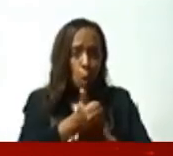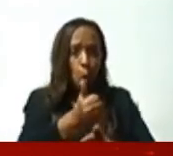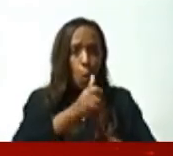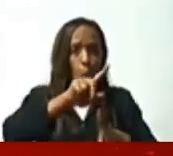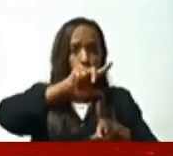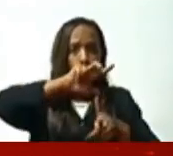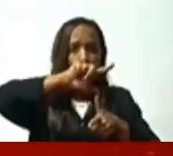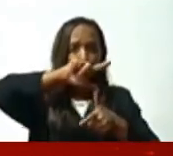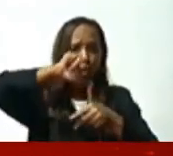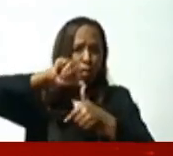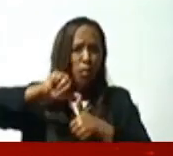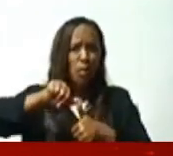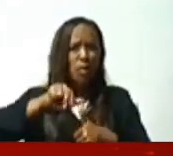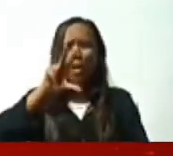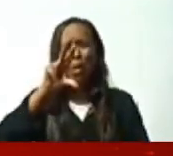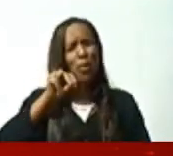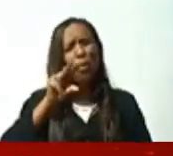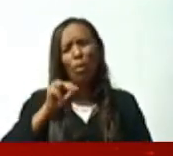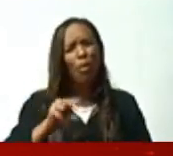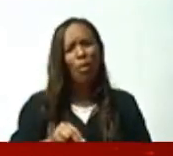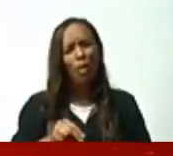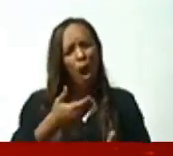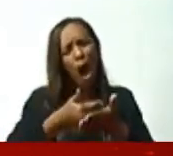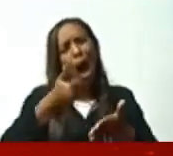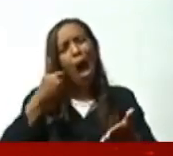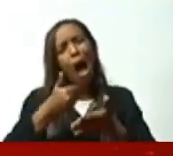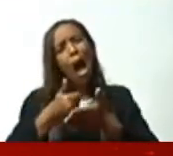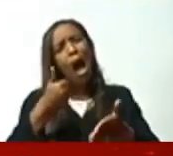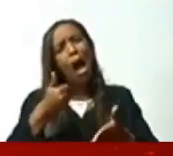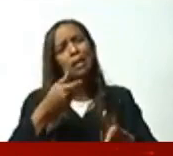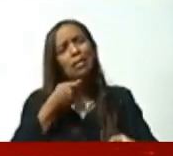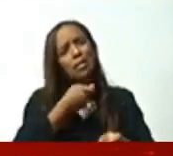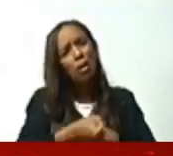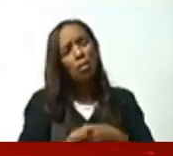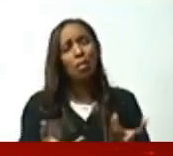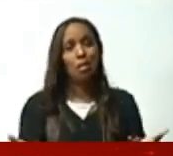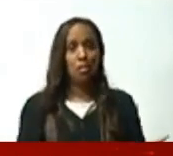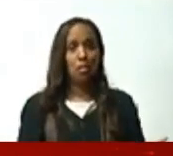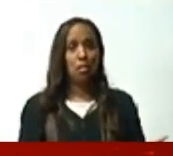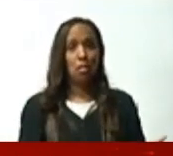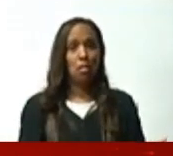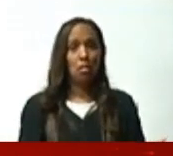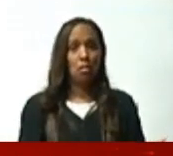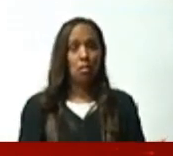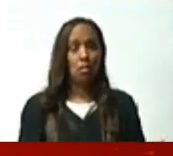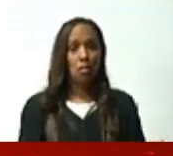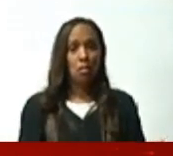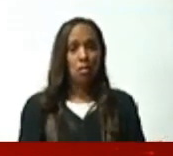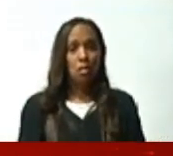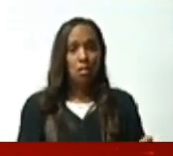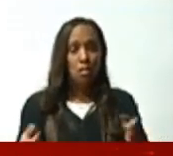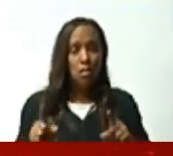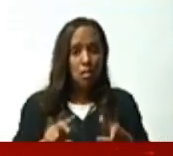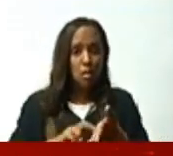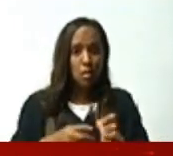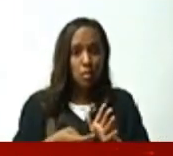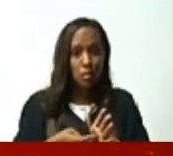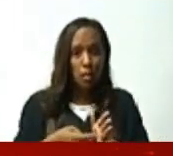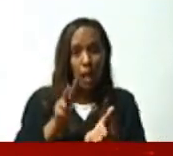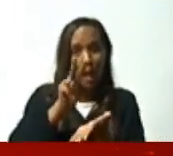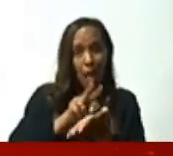ese puente. Entonces, se somete a La Vega en estado de emergencia para que compren a granel sin la necesidad